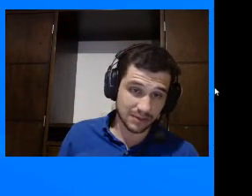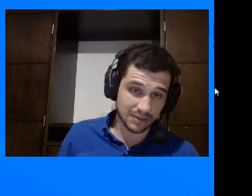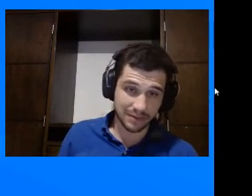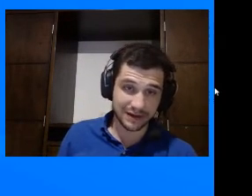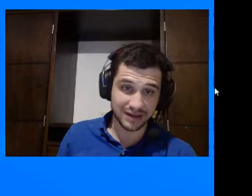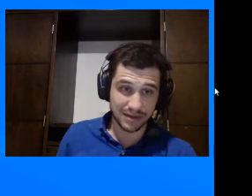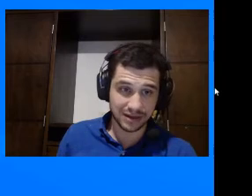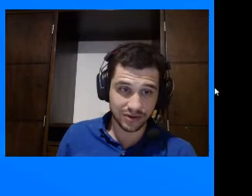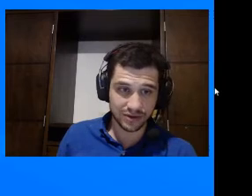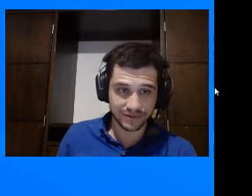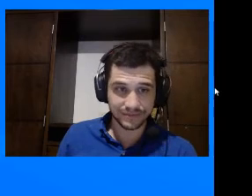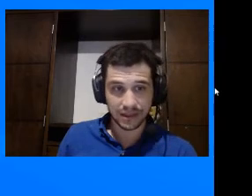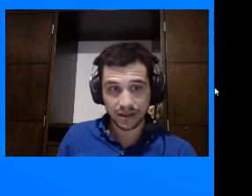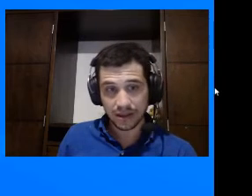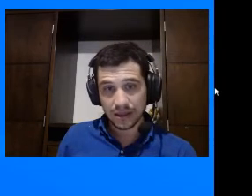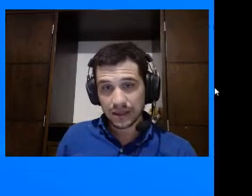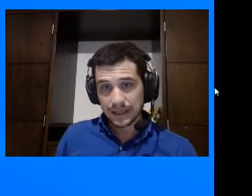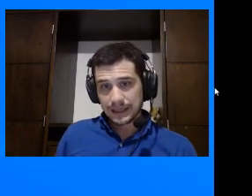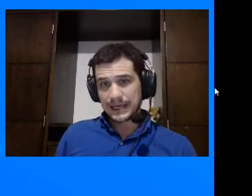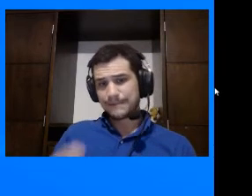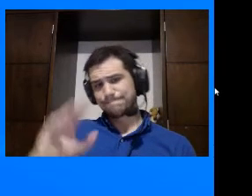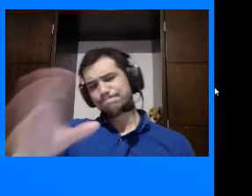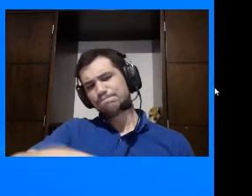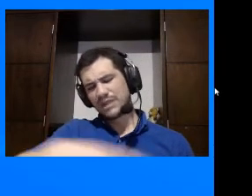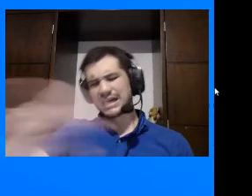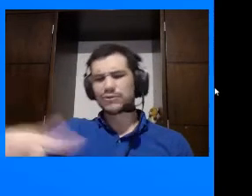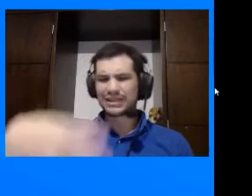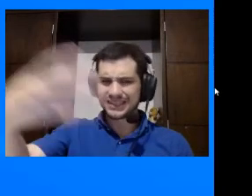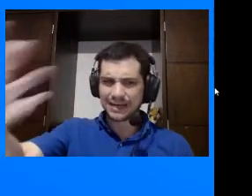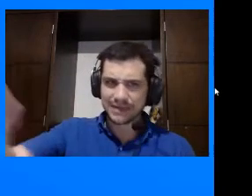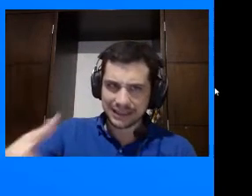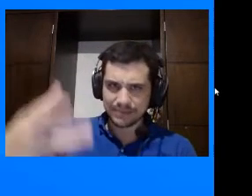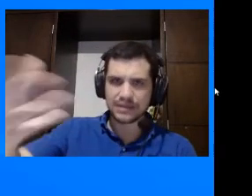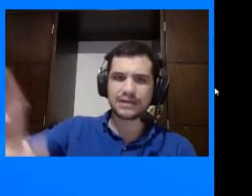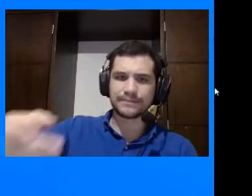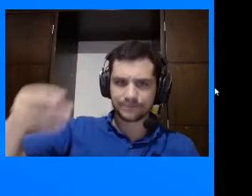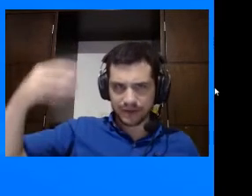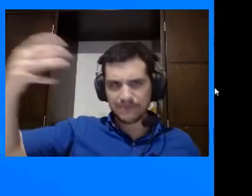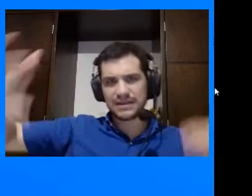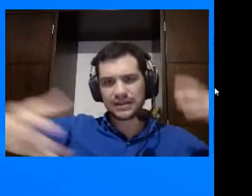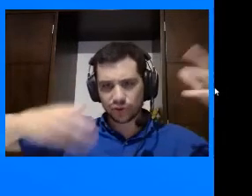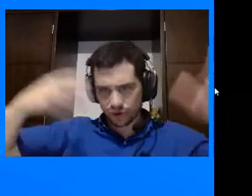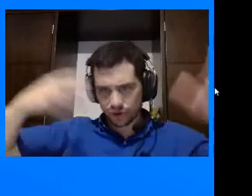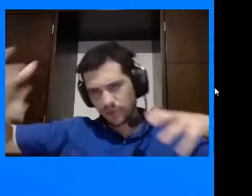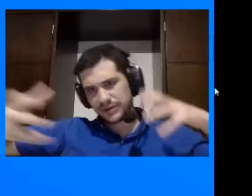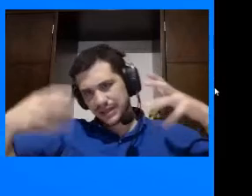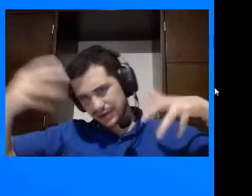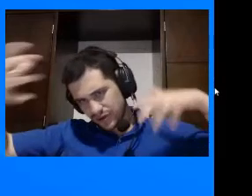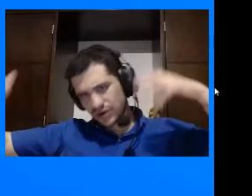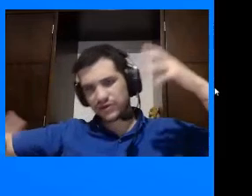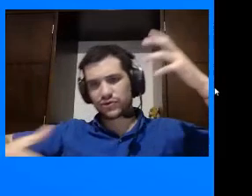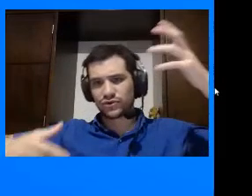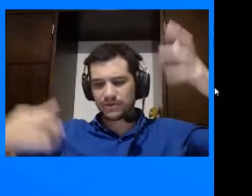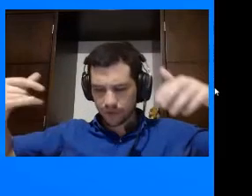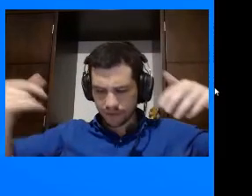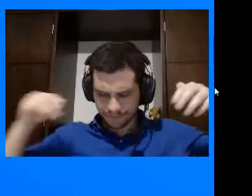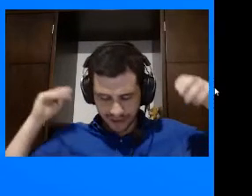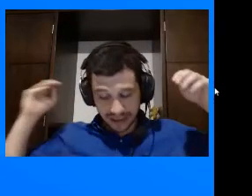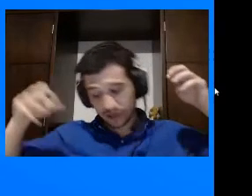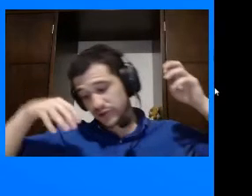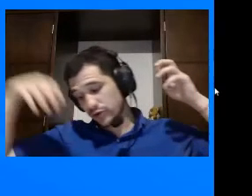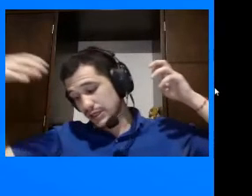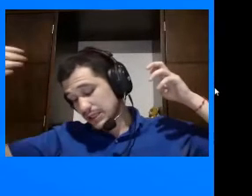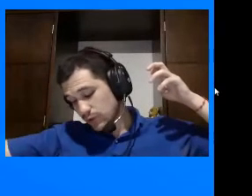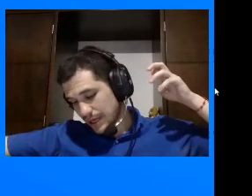mí personalmente me parece mágico eso. Y digamos, la cerámica también permite otro tipo de interacciones, otro tipo